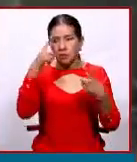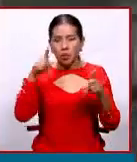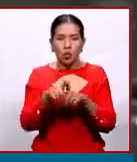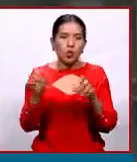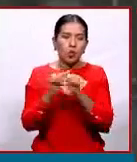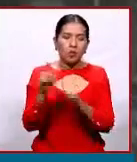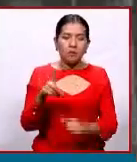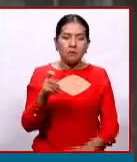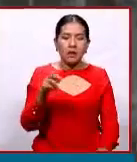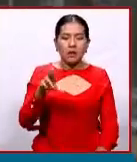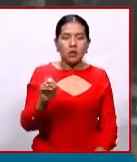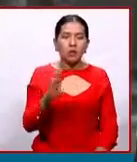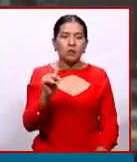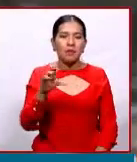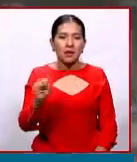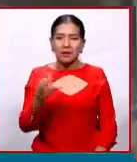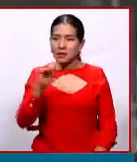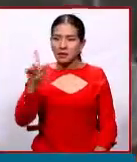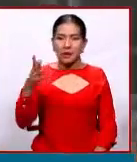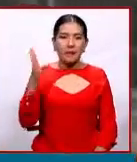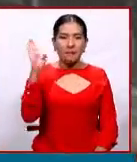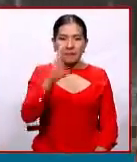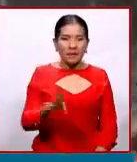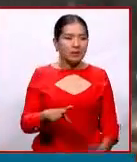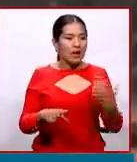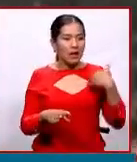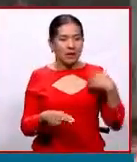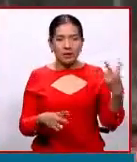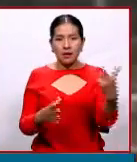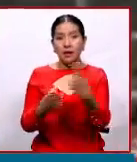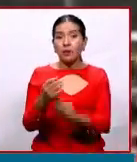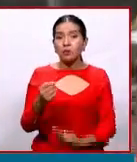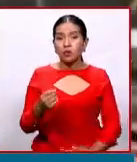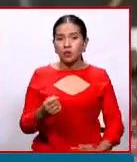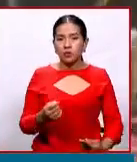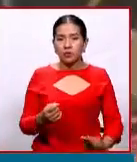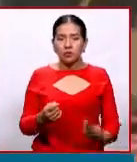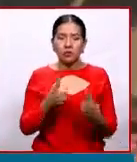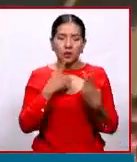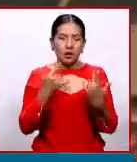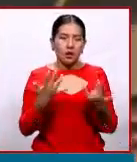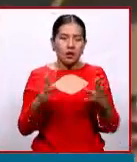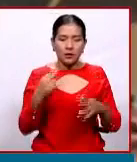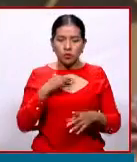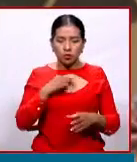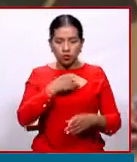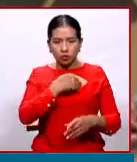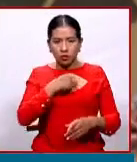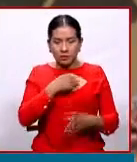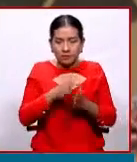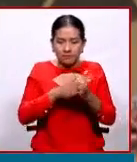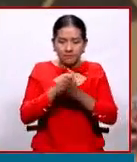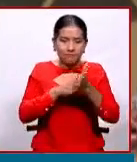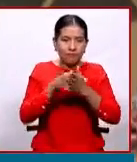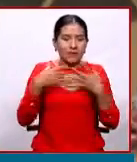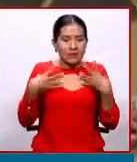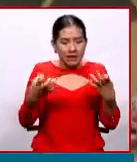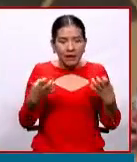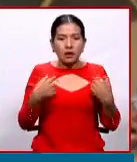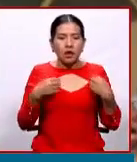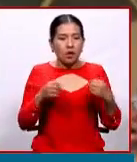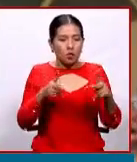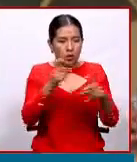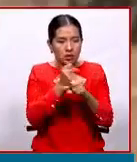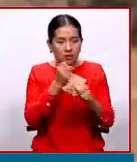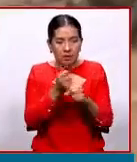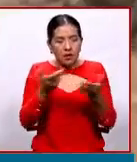con Enarsa en Brasil y Argentina respectivamente. Entonces, la motivación está, la oportunidad